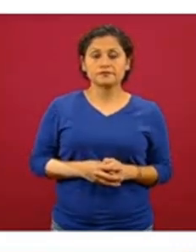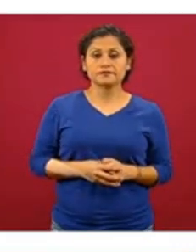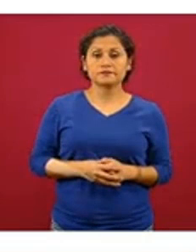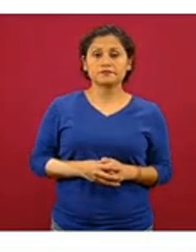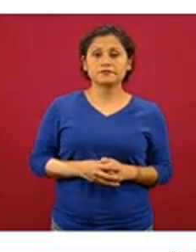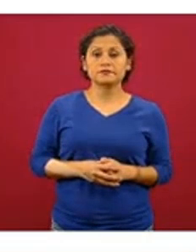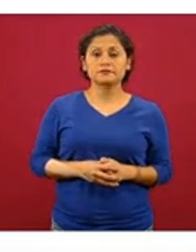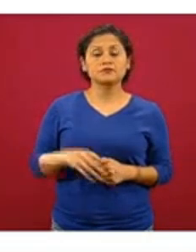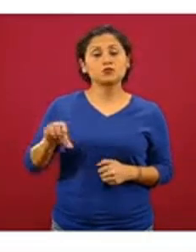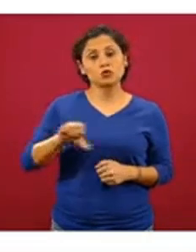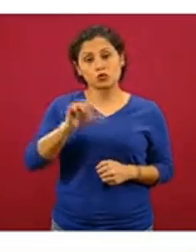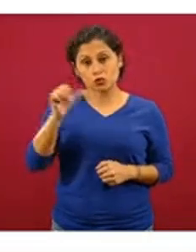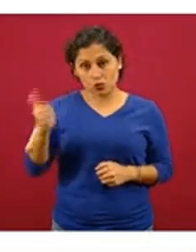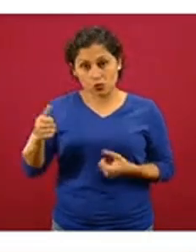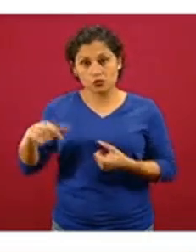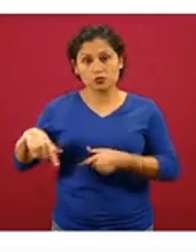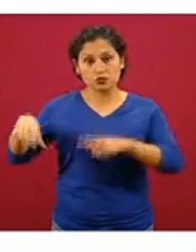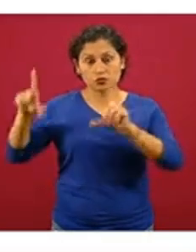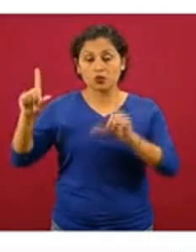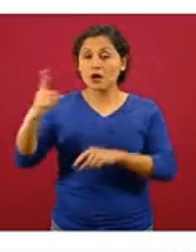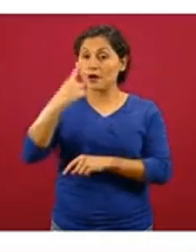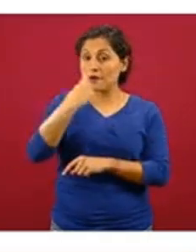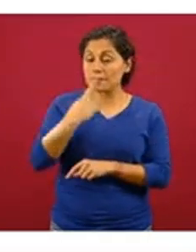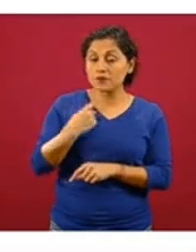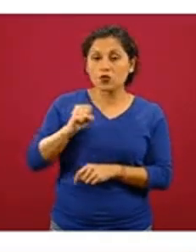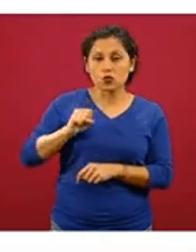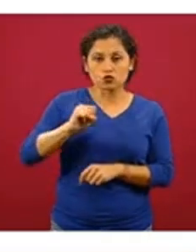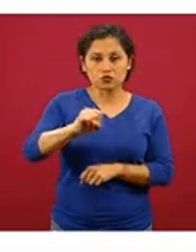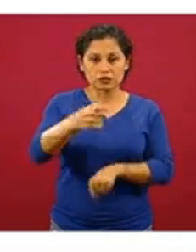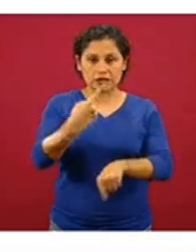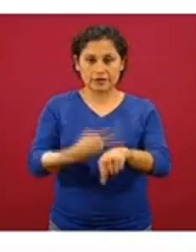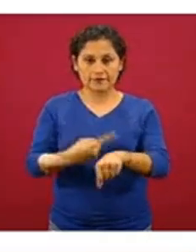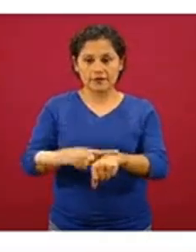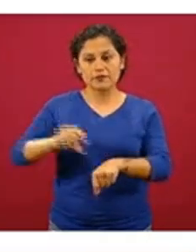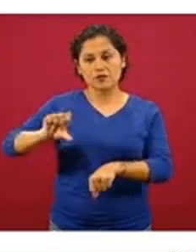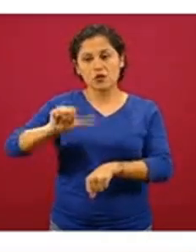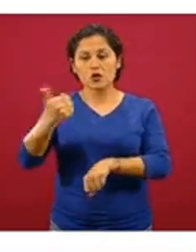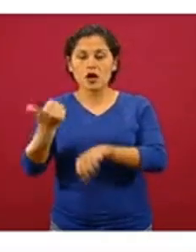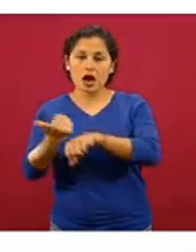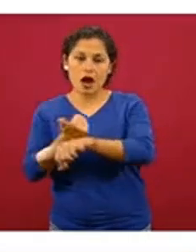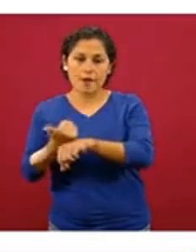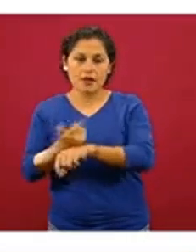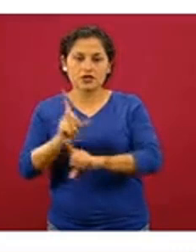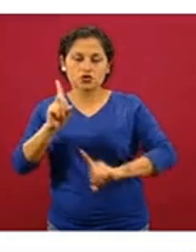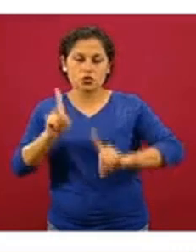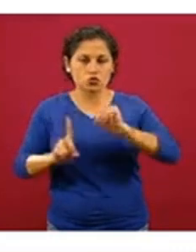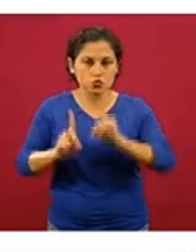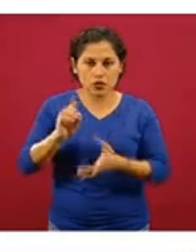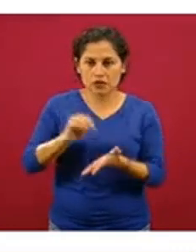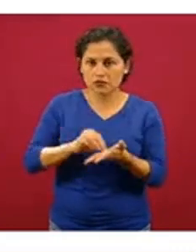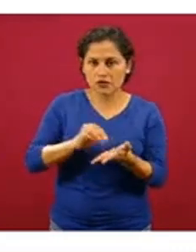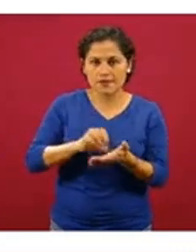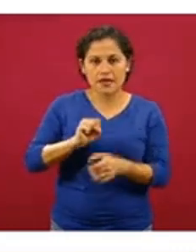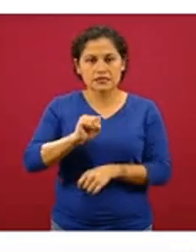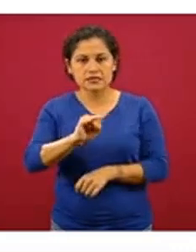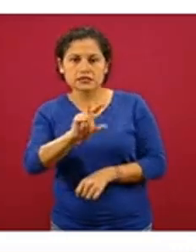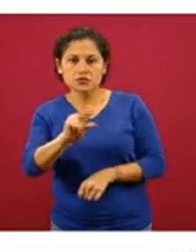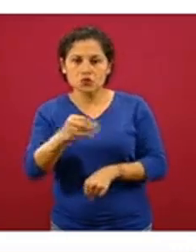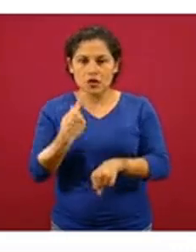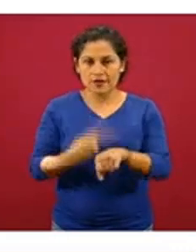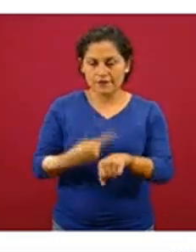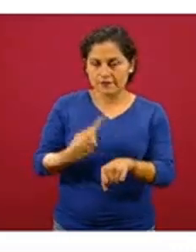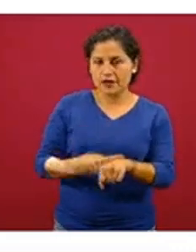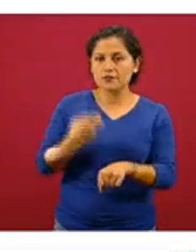Los casos confirmados en rojo y los casos sospechosos que están en proceso de estudio en amarillo o en color naranja se